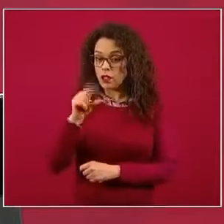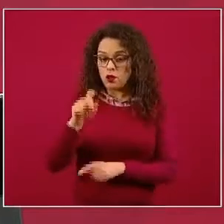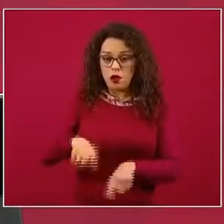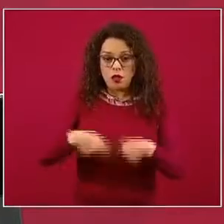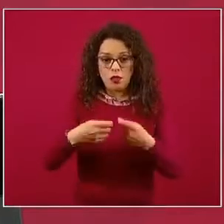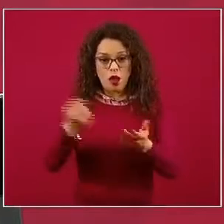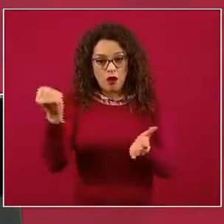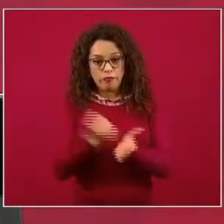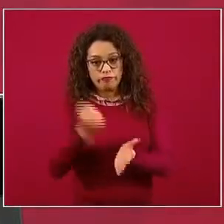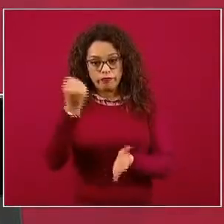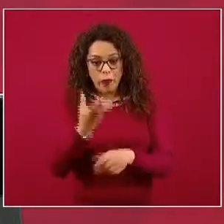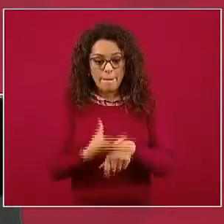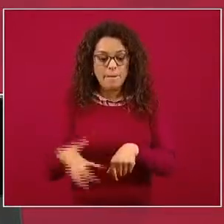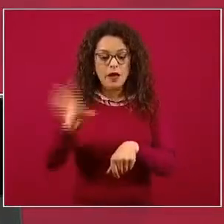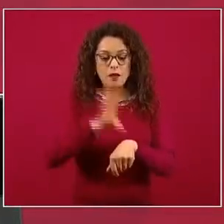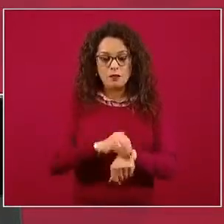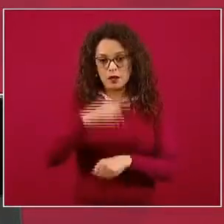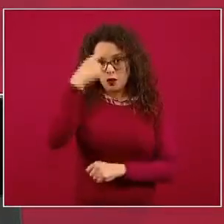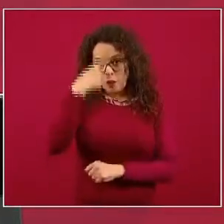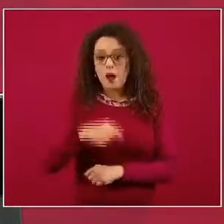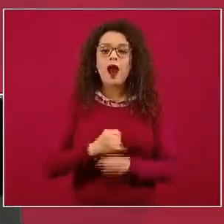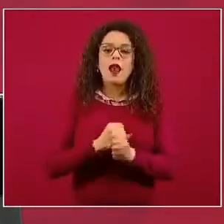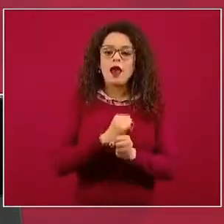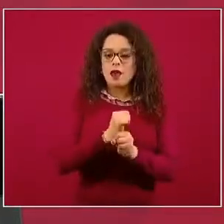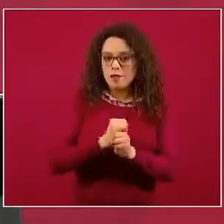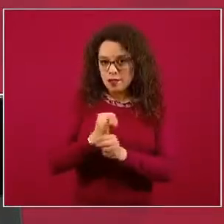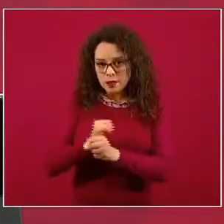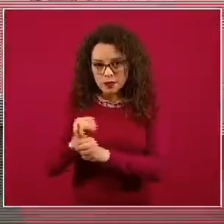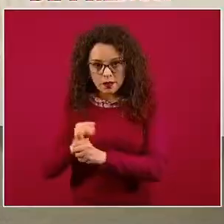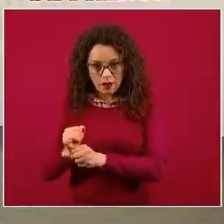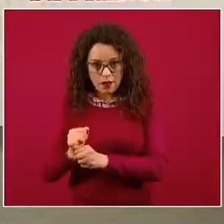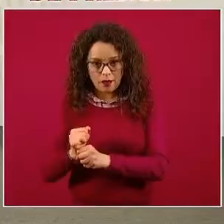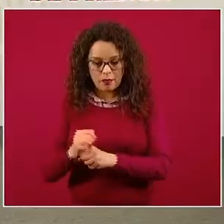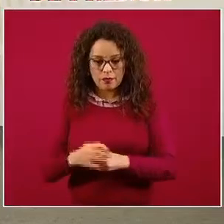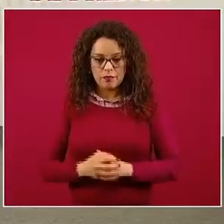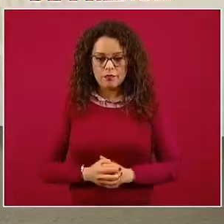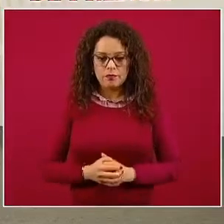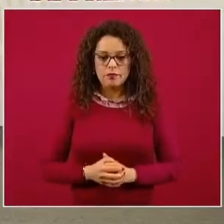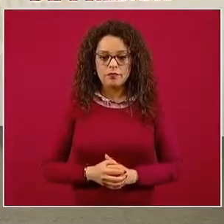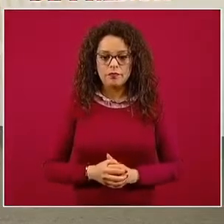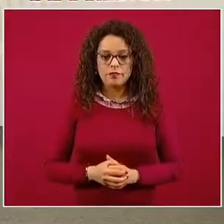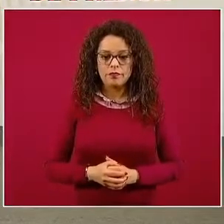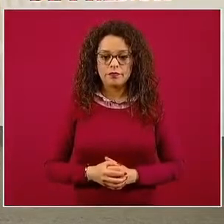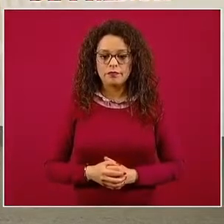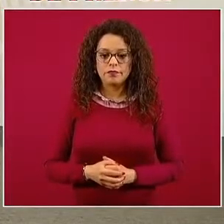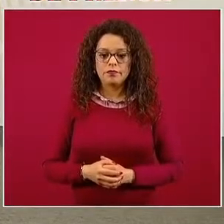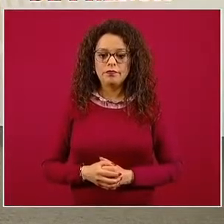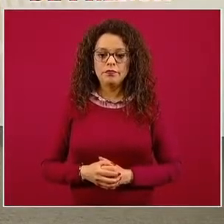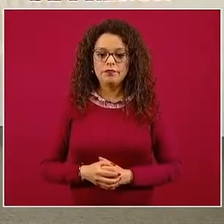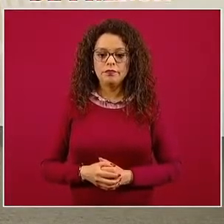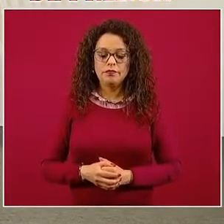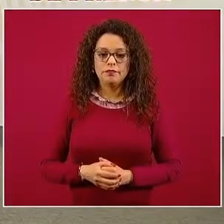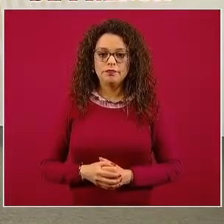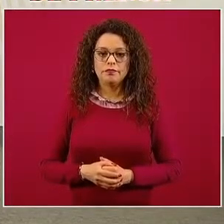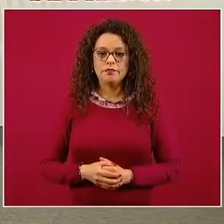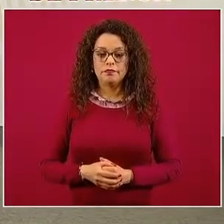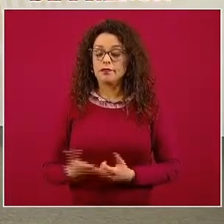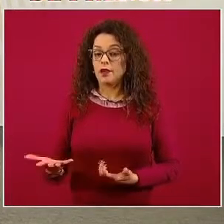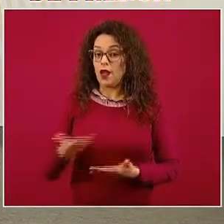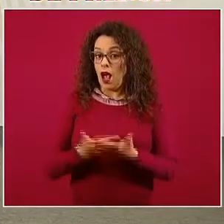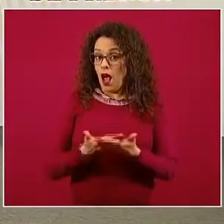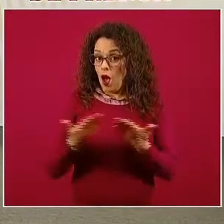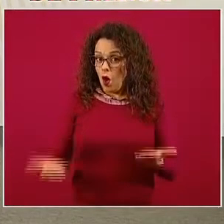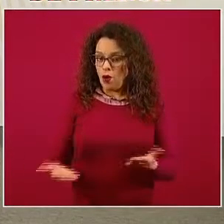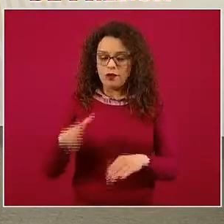no los permisos de realización de investigación clínica, conducía las cosas. Hoy estamos teniendo un